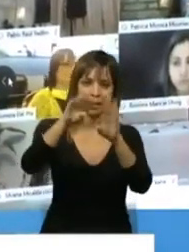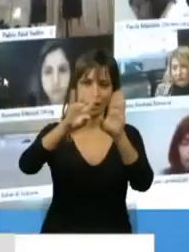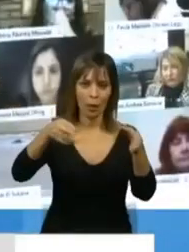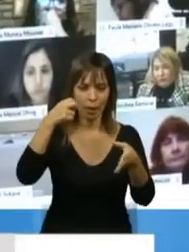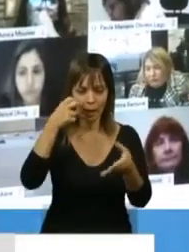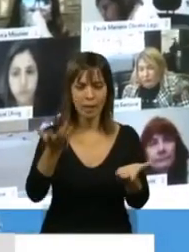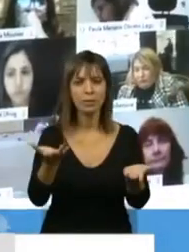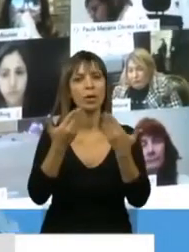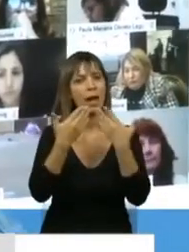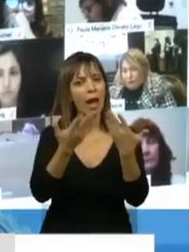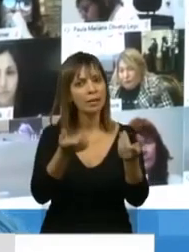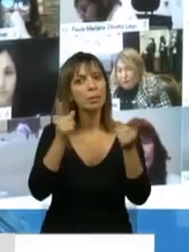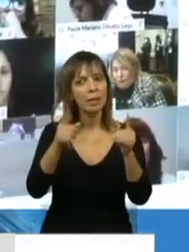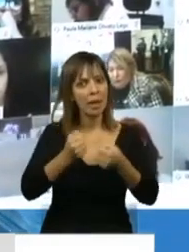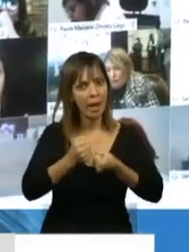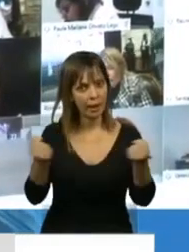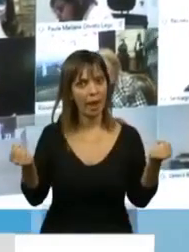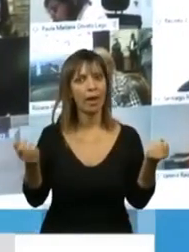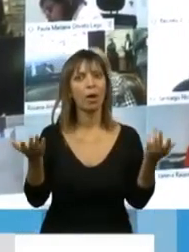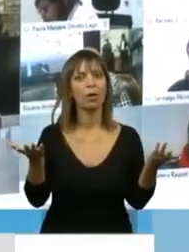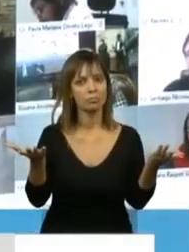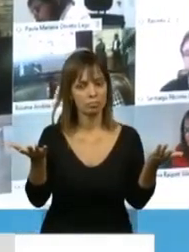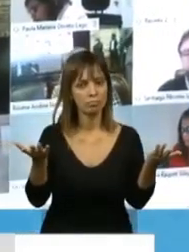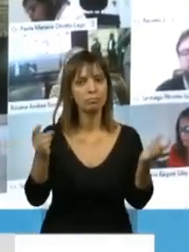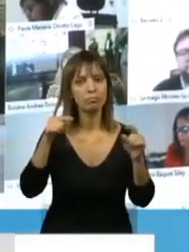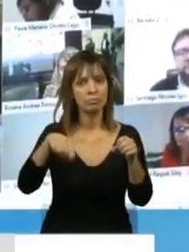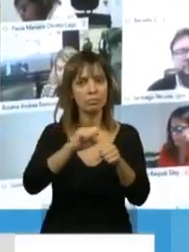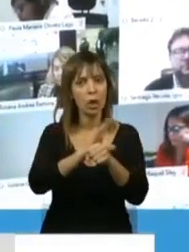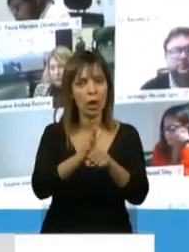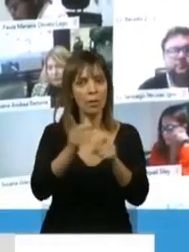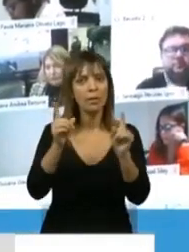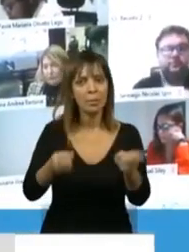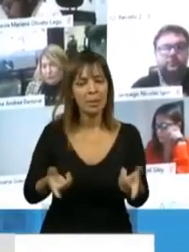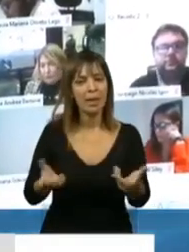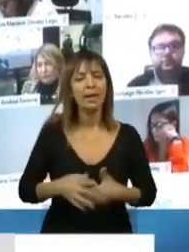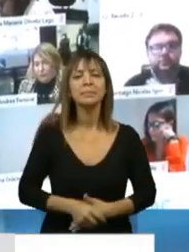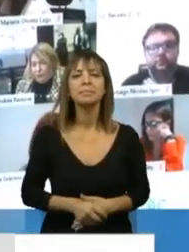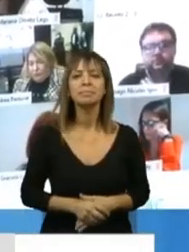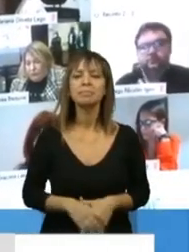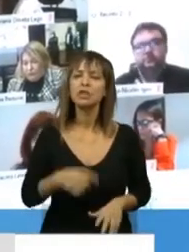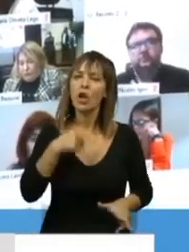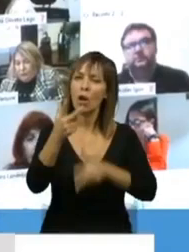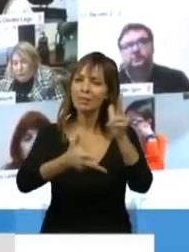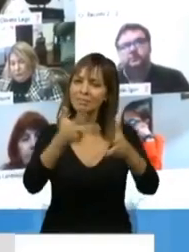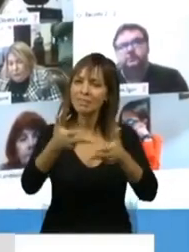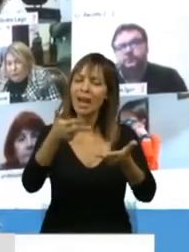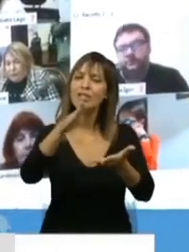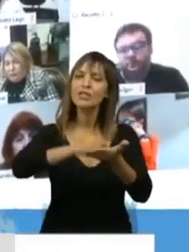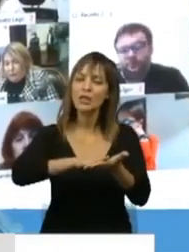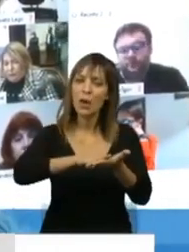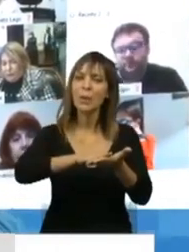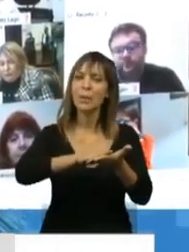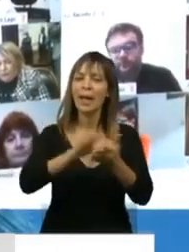que también se arriesgan y se han arriesgado en el marco de esta pandemia. Quiero decir con respecto